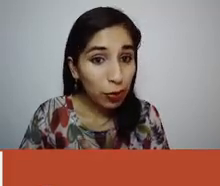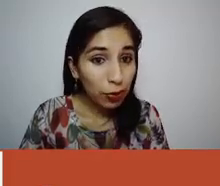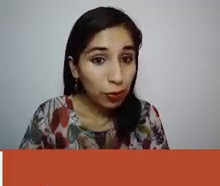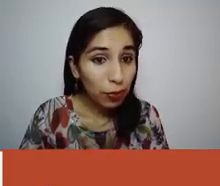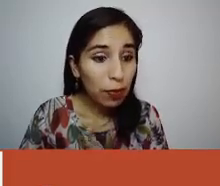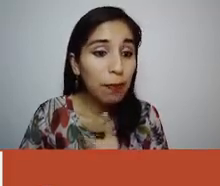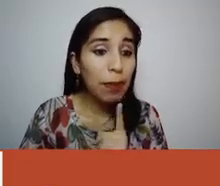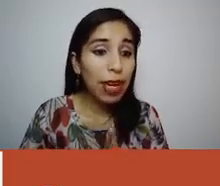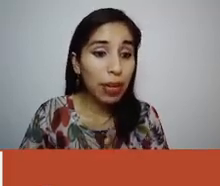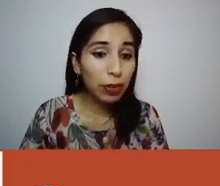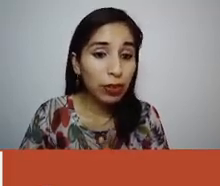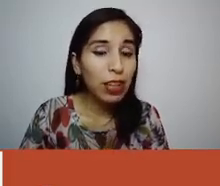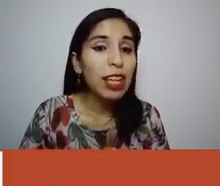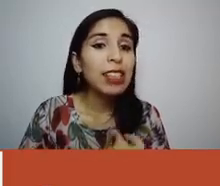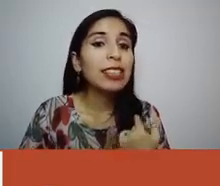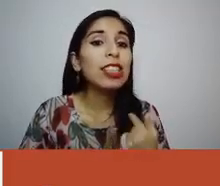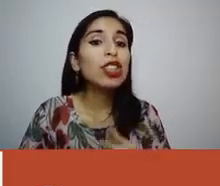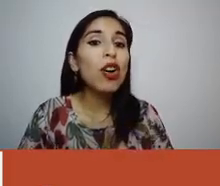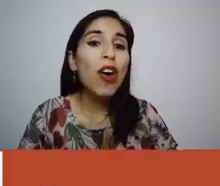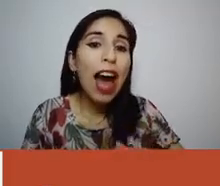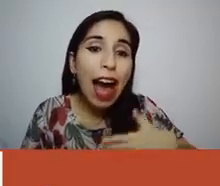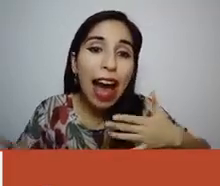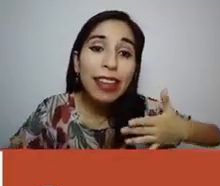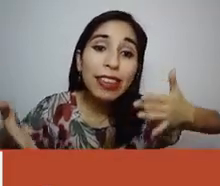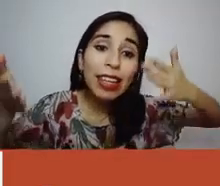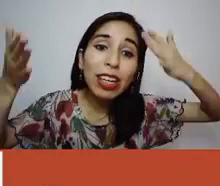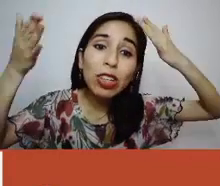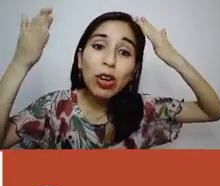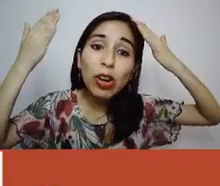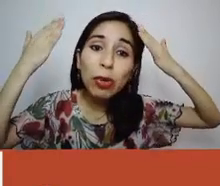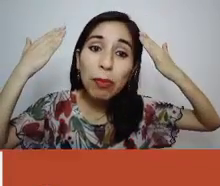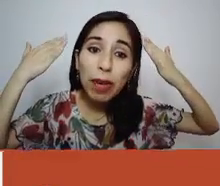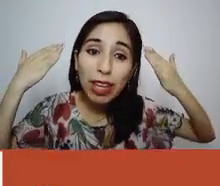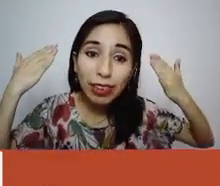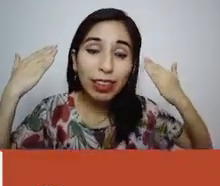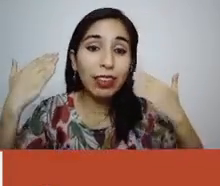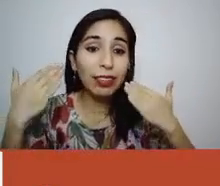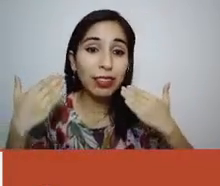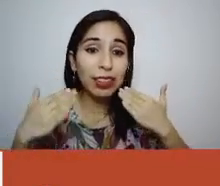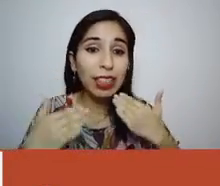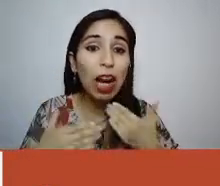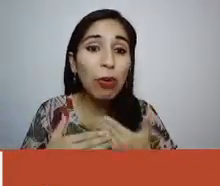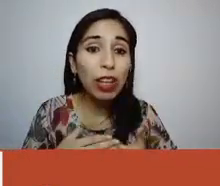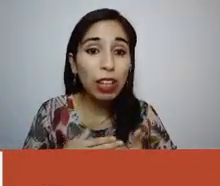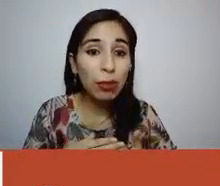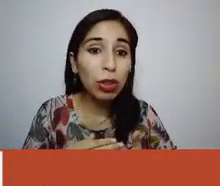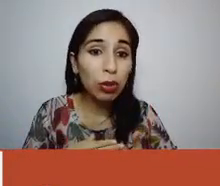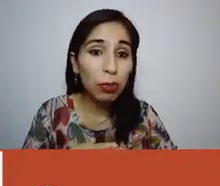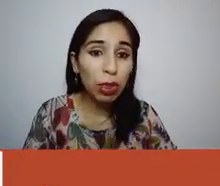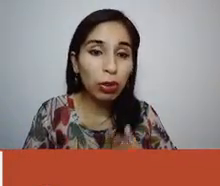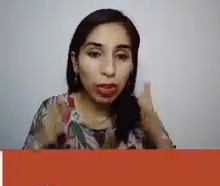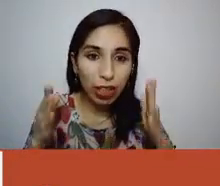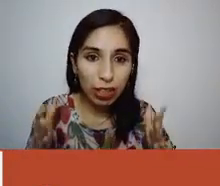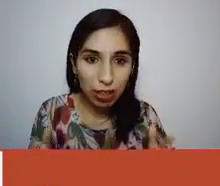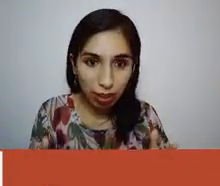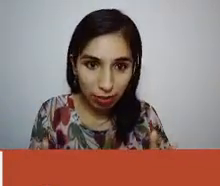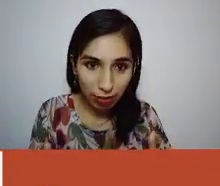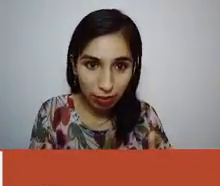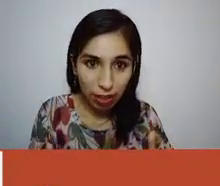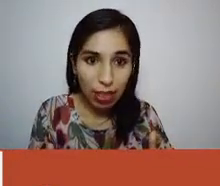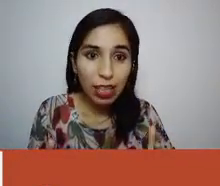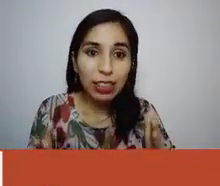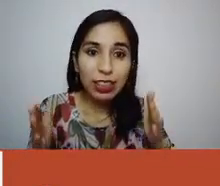pero pero si yo anteriormente jaguar de mi documento es